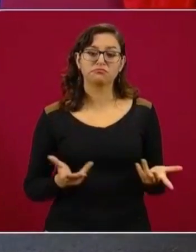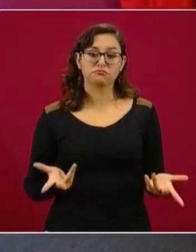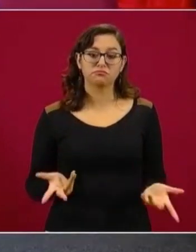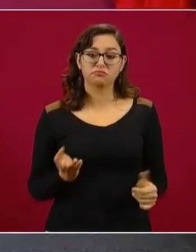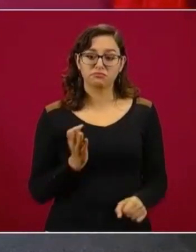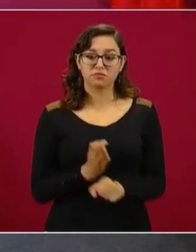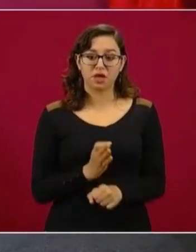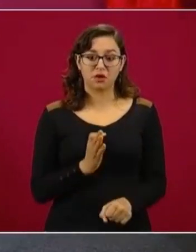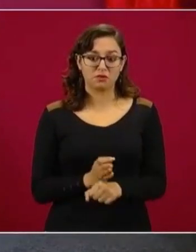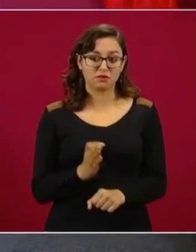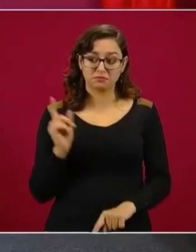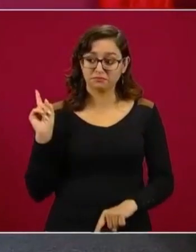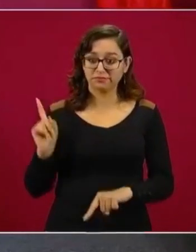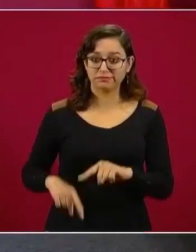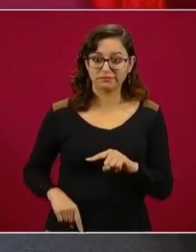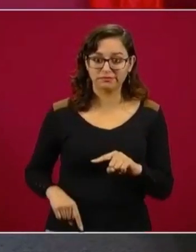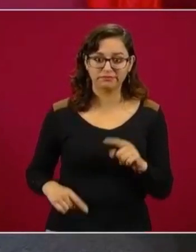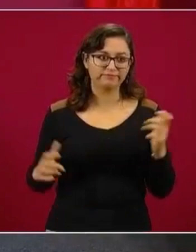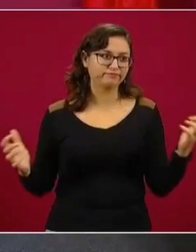los hace reaccionar de esta manera.